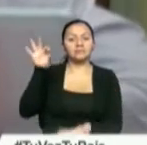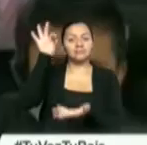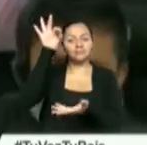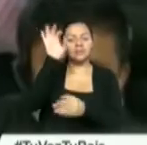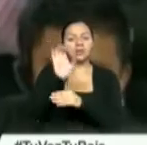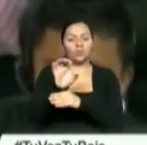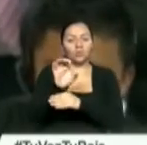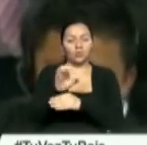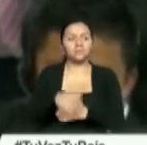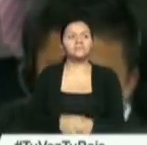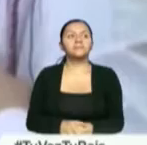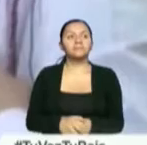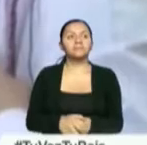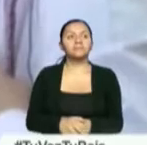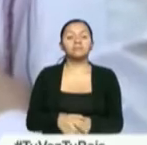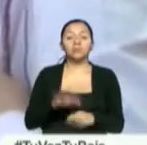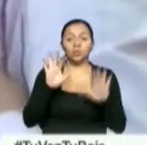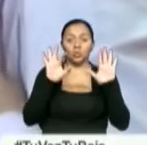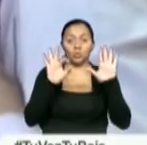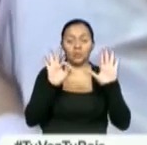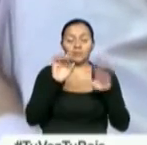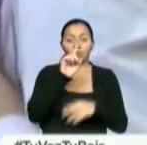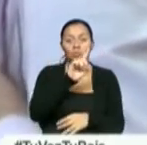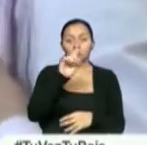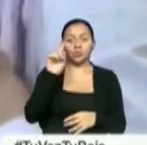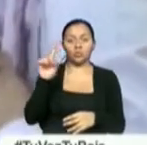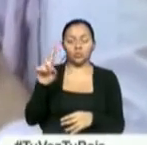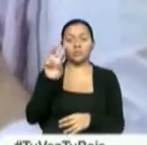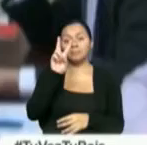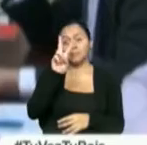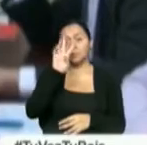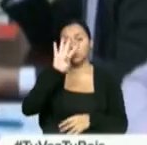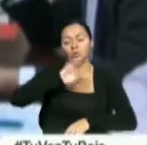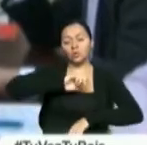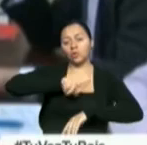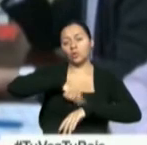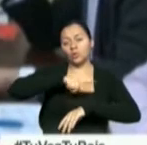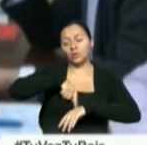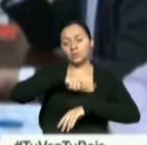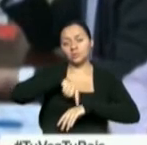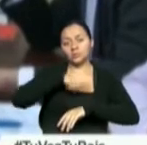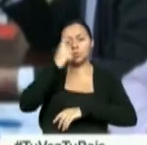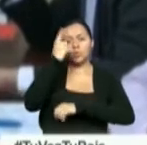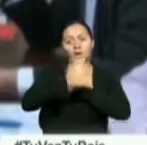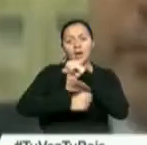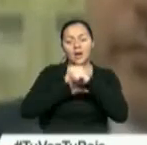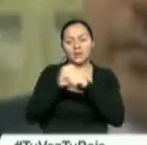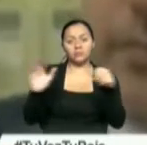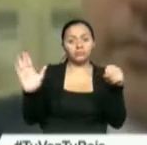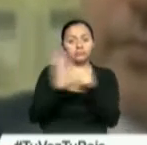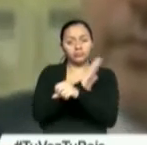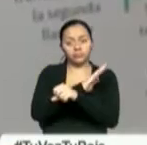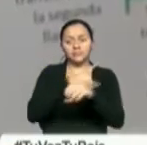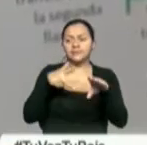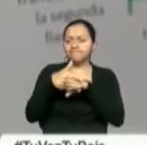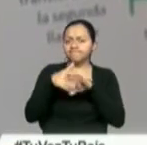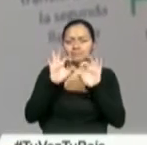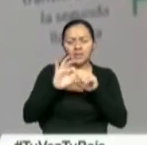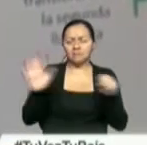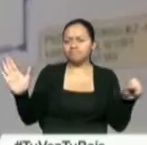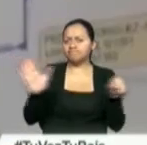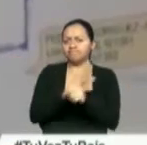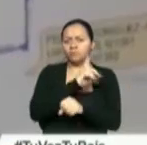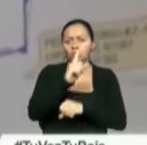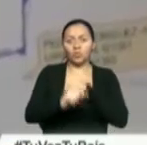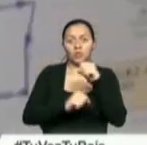la gestión del 911 durante las 24 horas los 365 días del año en favor de la ciudadanía